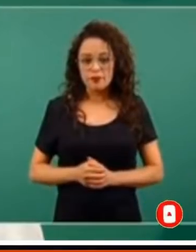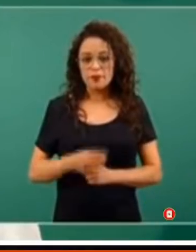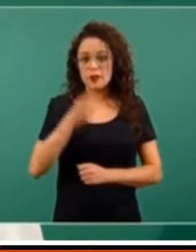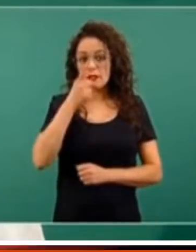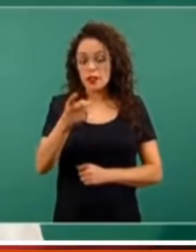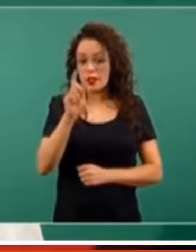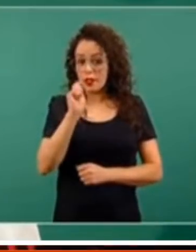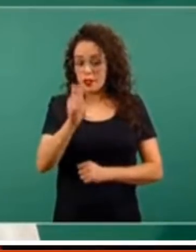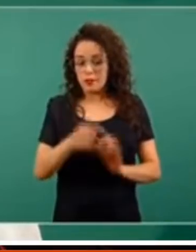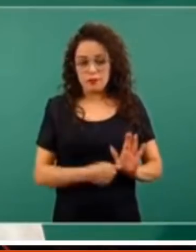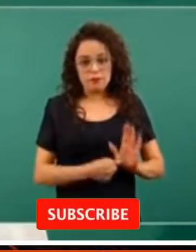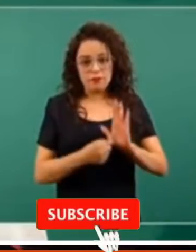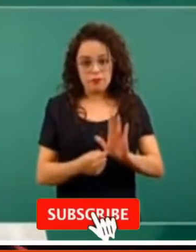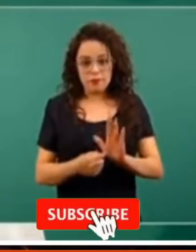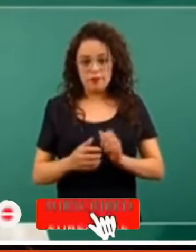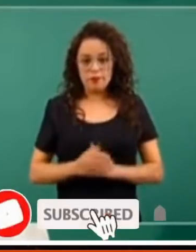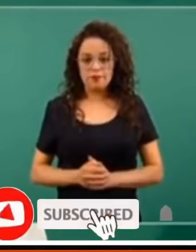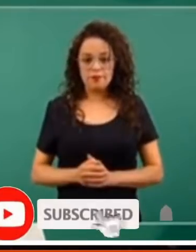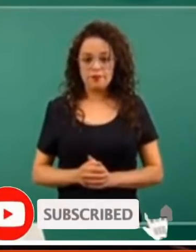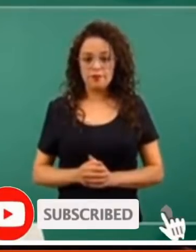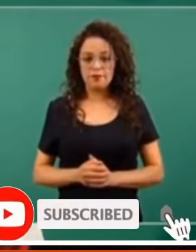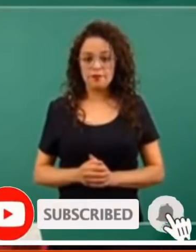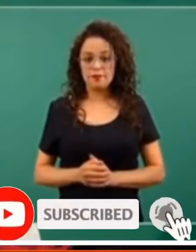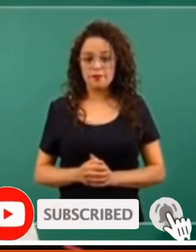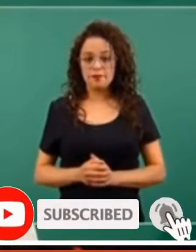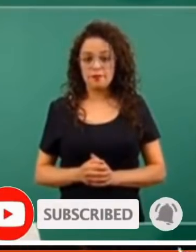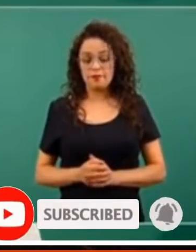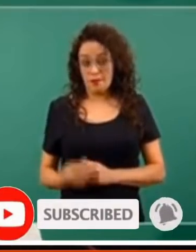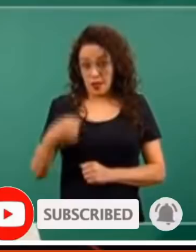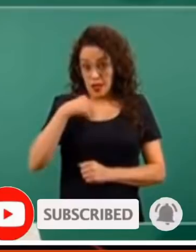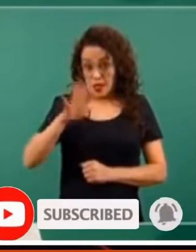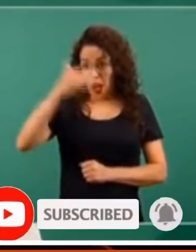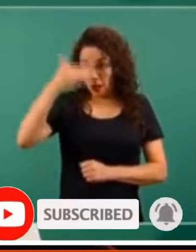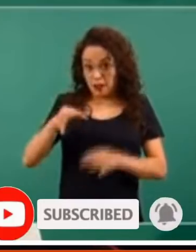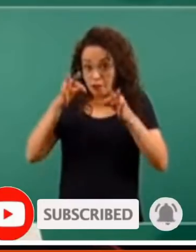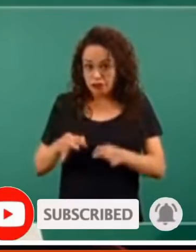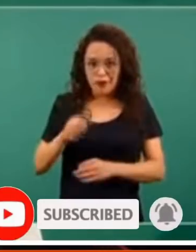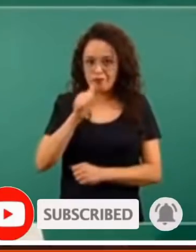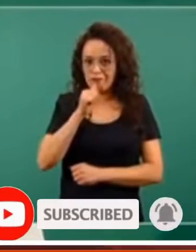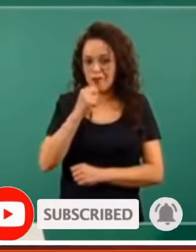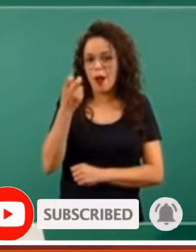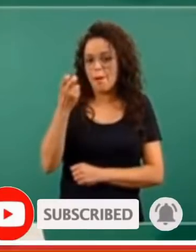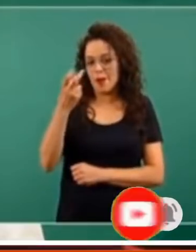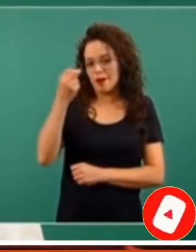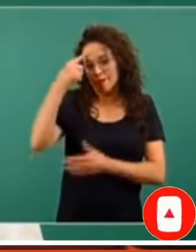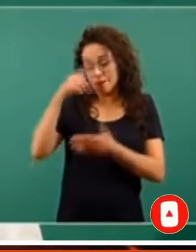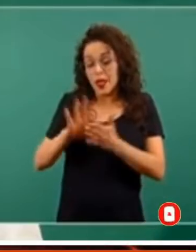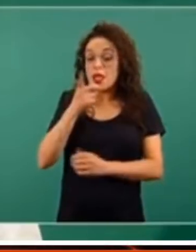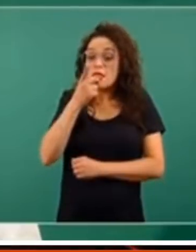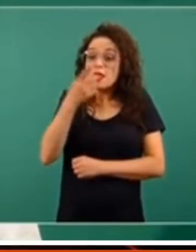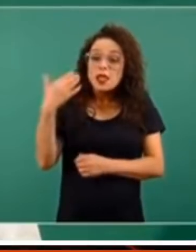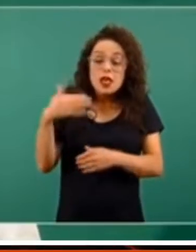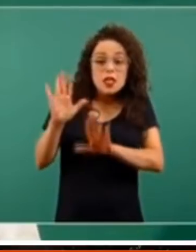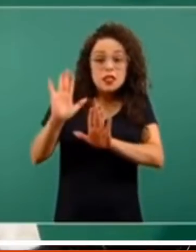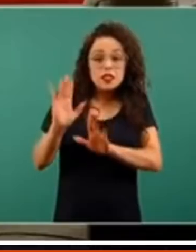donde aparentemente, y digo aparentemente porque a nosotros no nos consta, en una planta